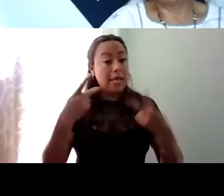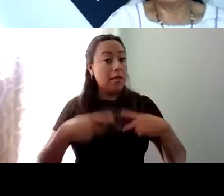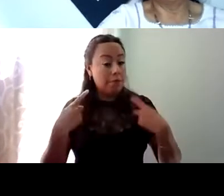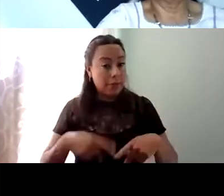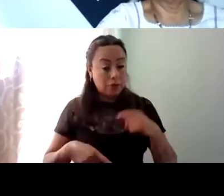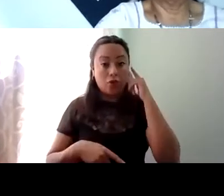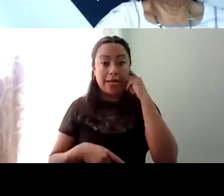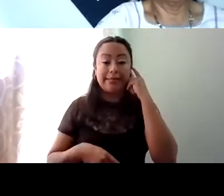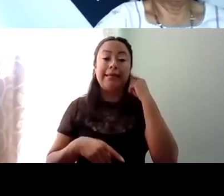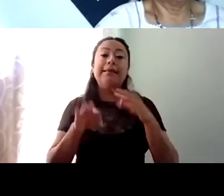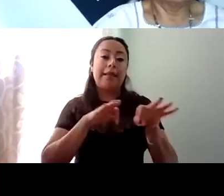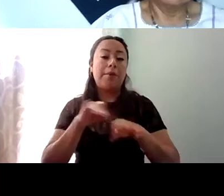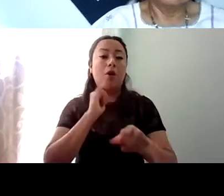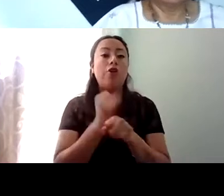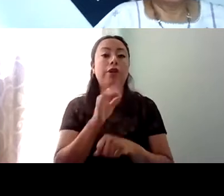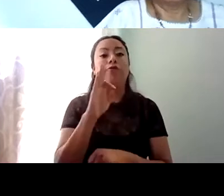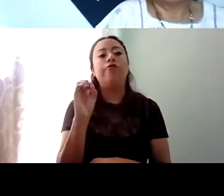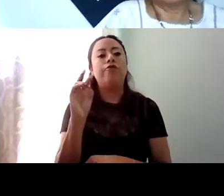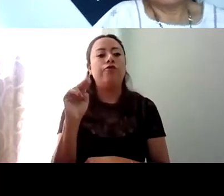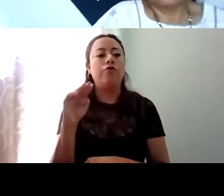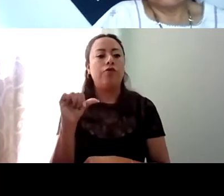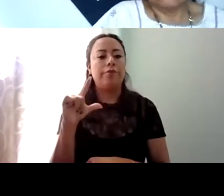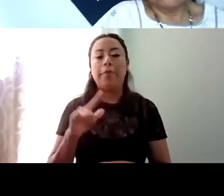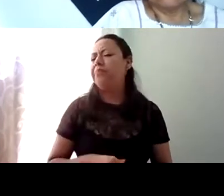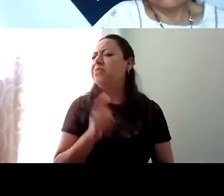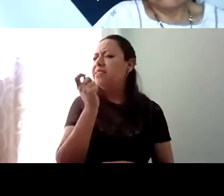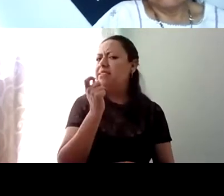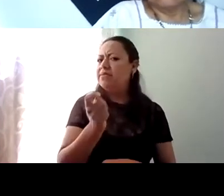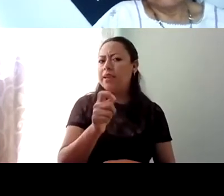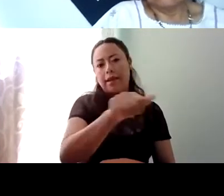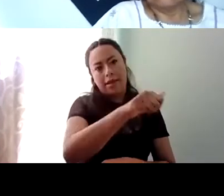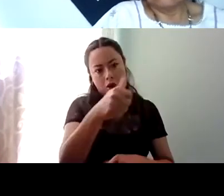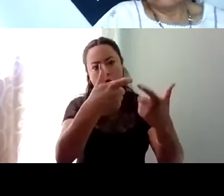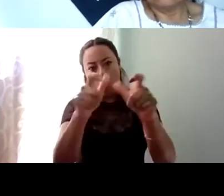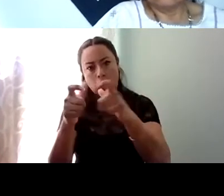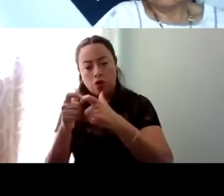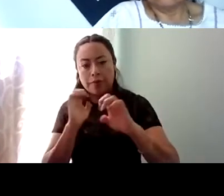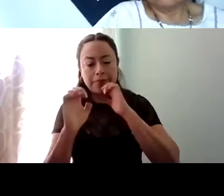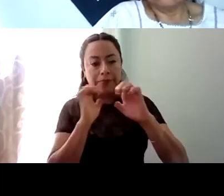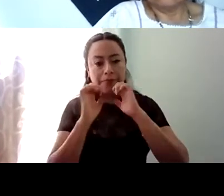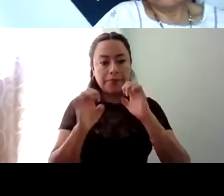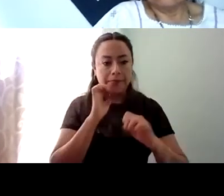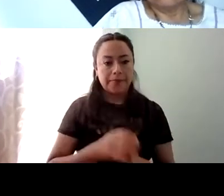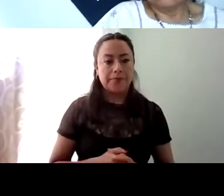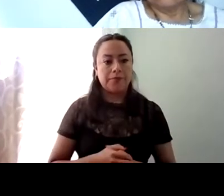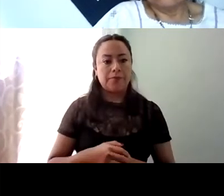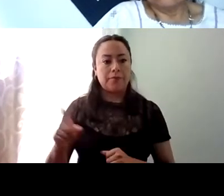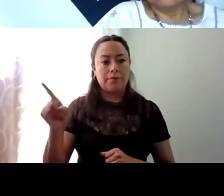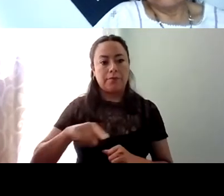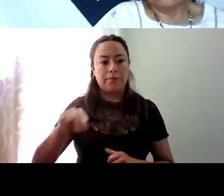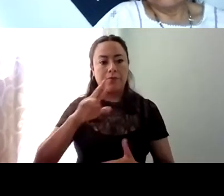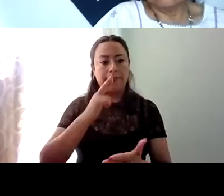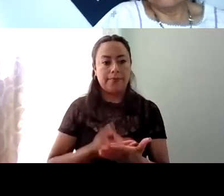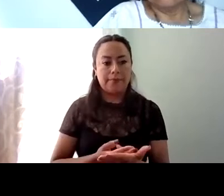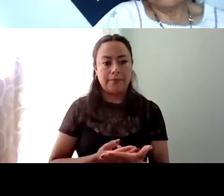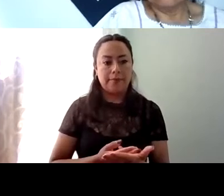asalariadas. Esto quiere decir que los otros grupos entrevistados prácticamente no reportaron haber recibido